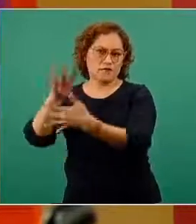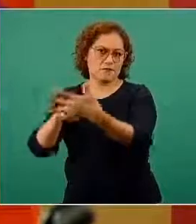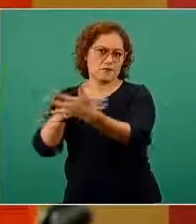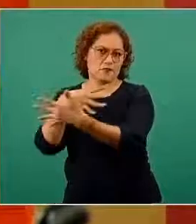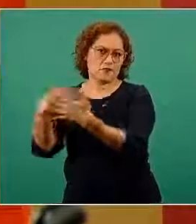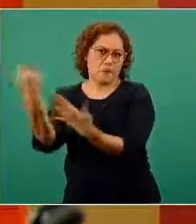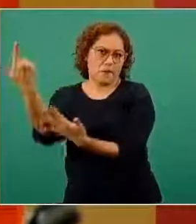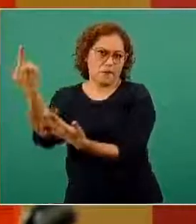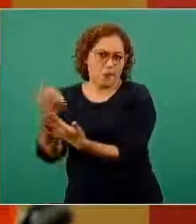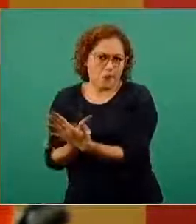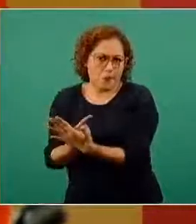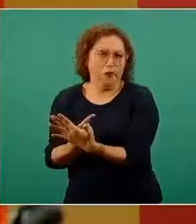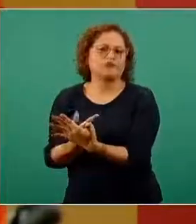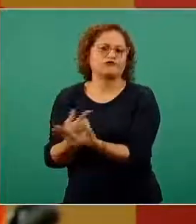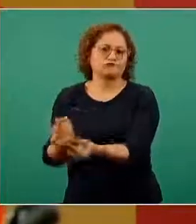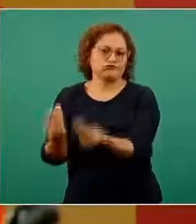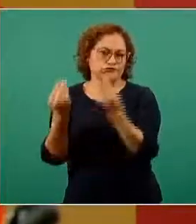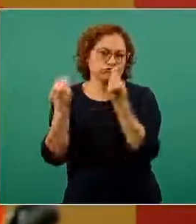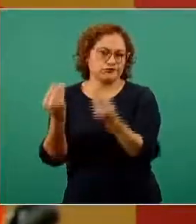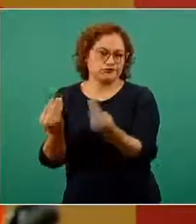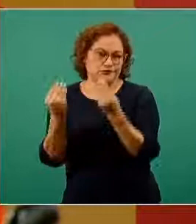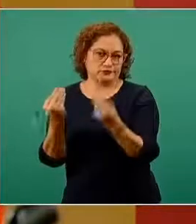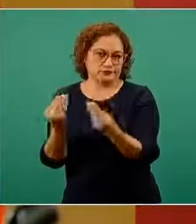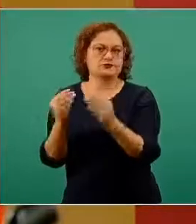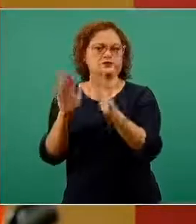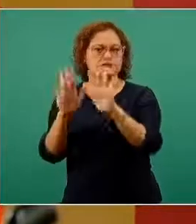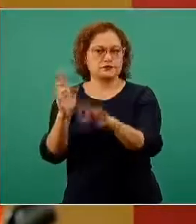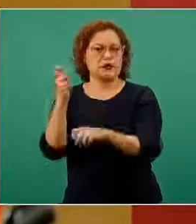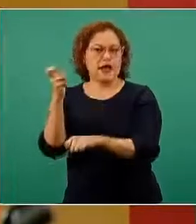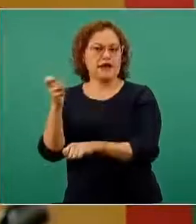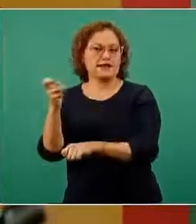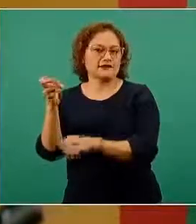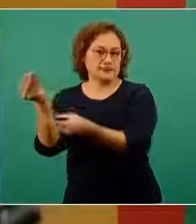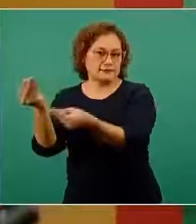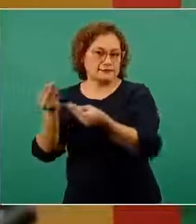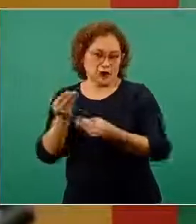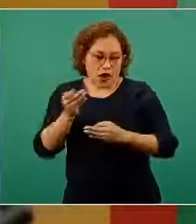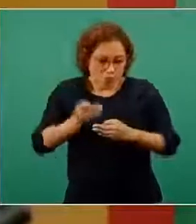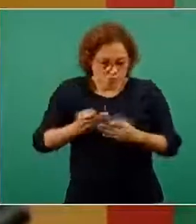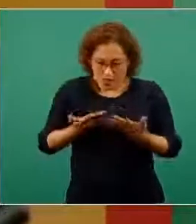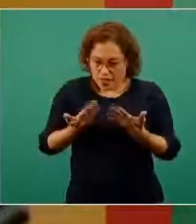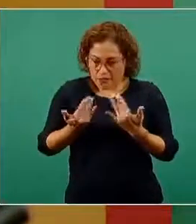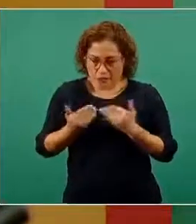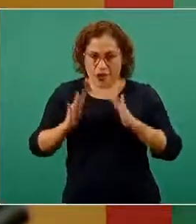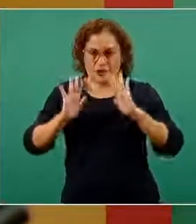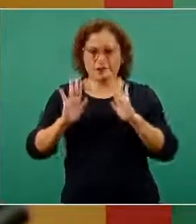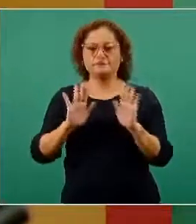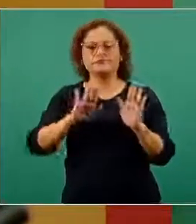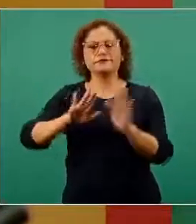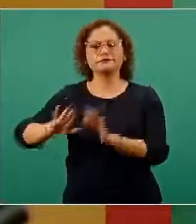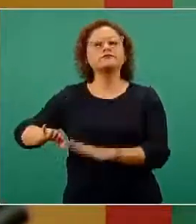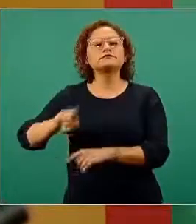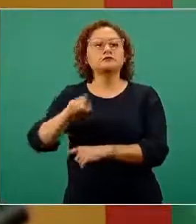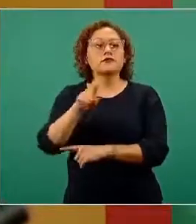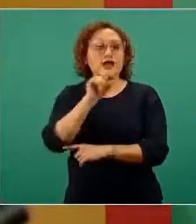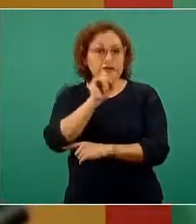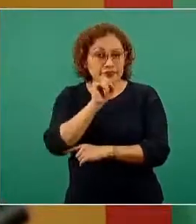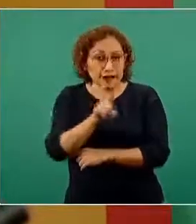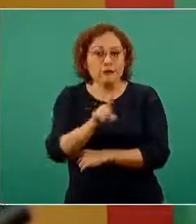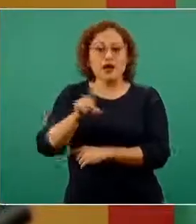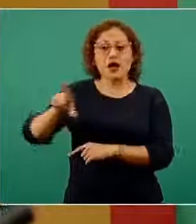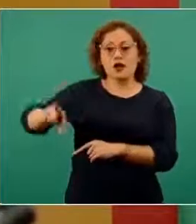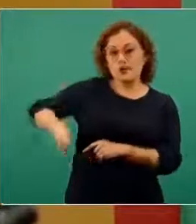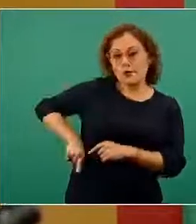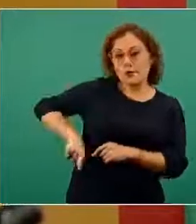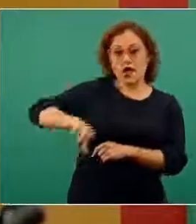educativo. Ahora, efectivamente, reiteramos también que se trata de lo público y lo privado. A diferencia del sector salud,